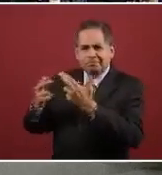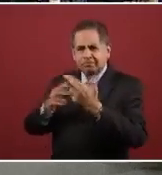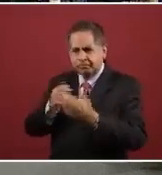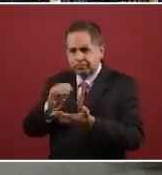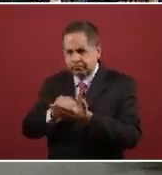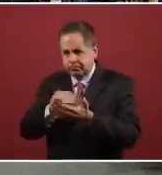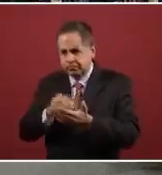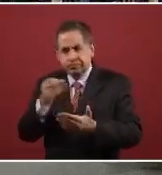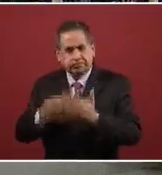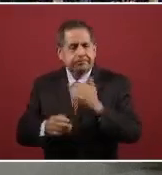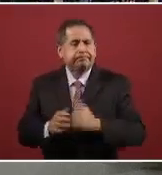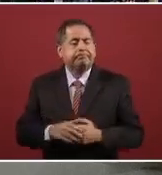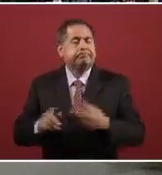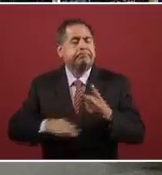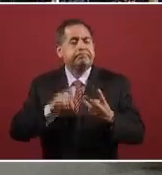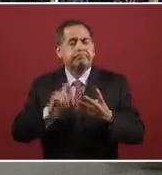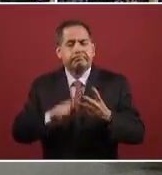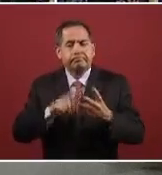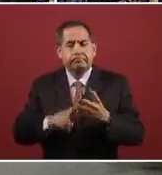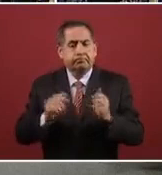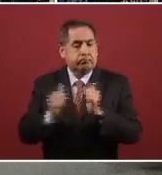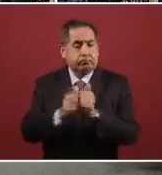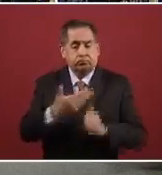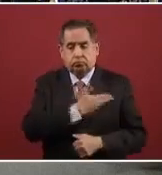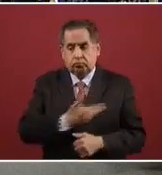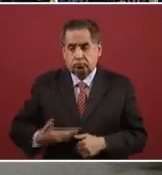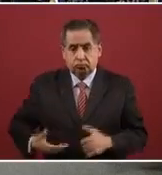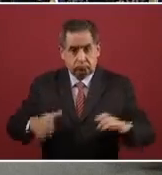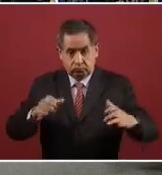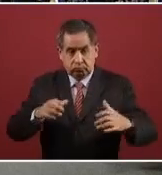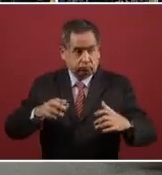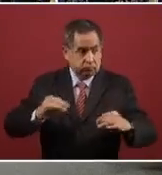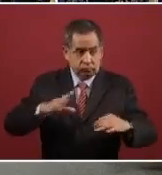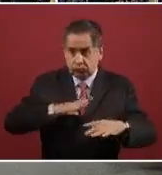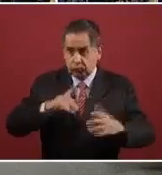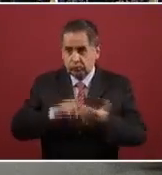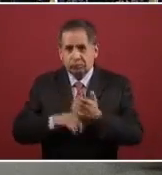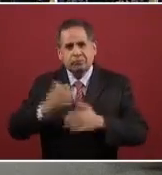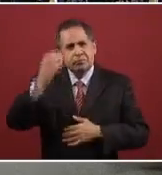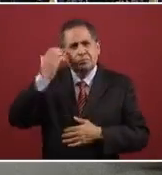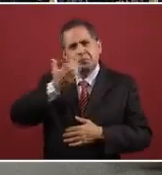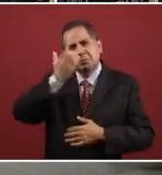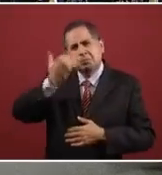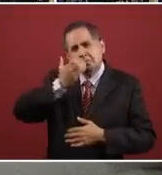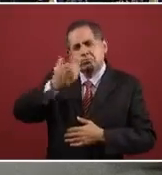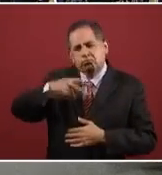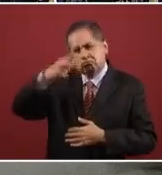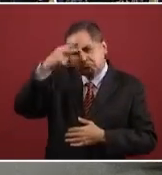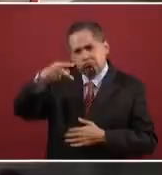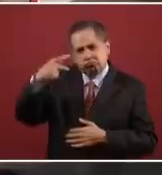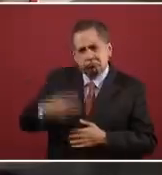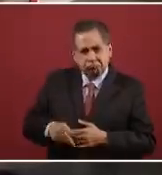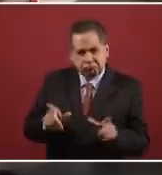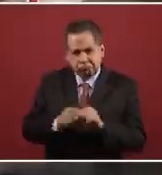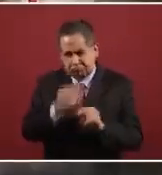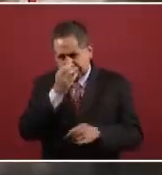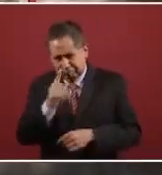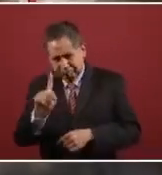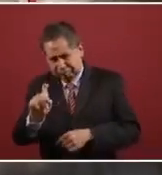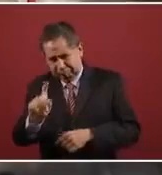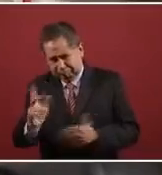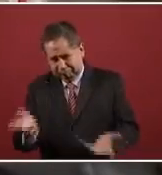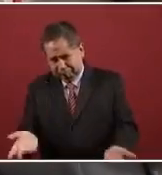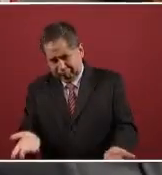si en el festejo con el presidente está descartado todos nuestros típicos alimentos, ¿solamente van a tomar agua?